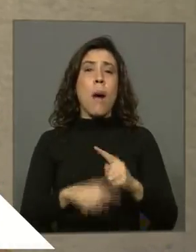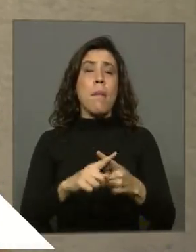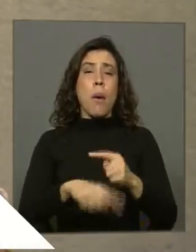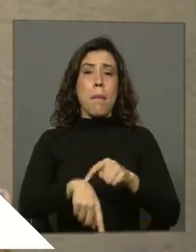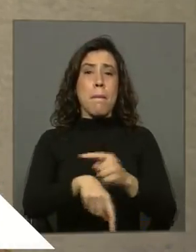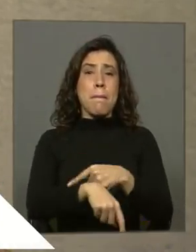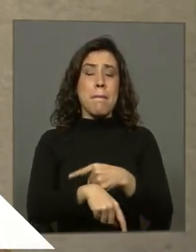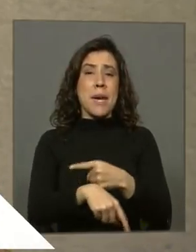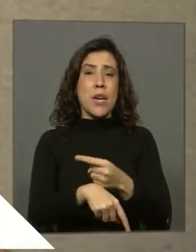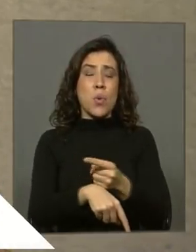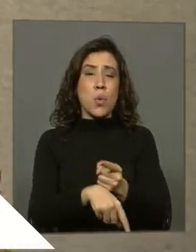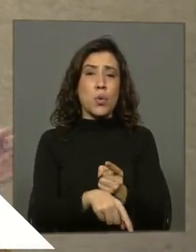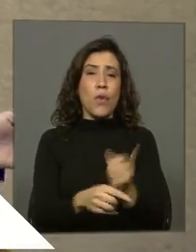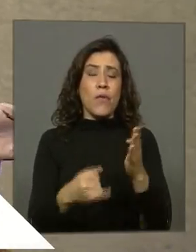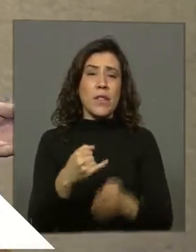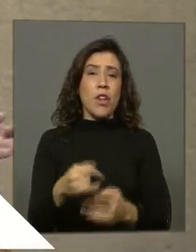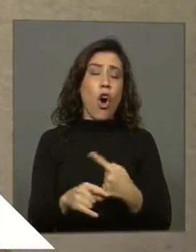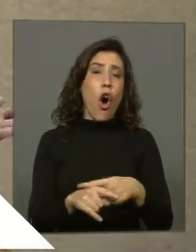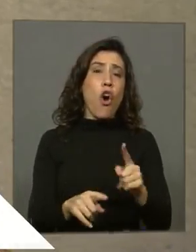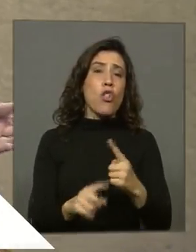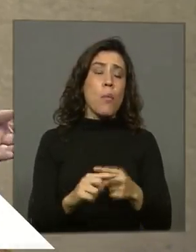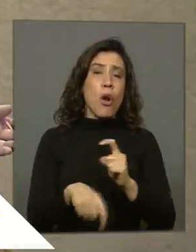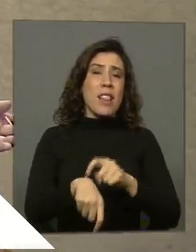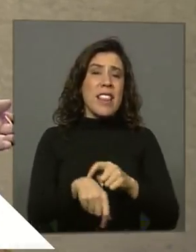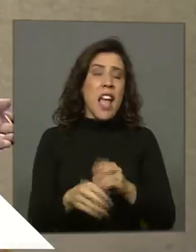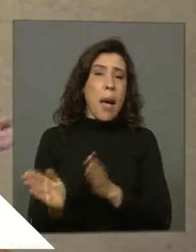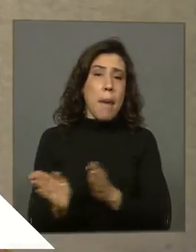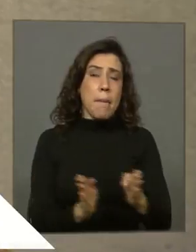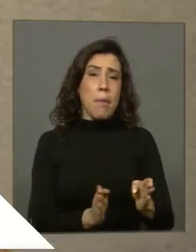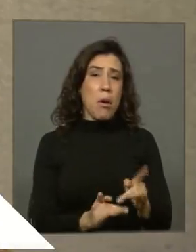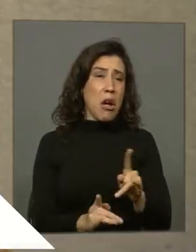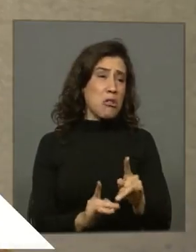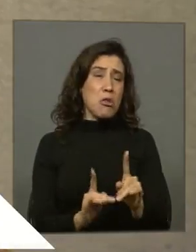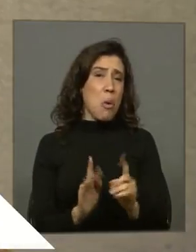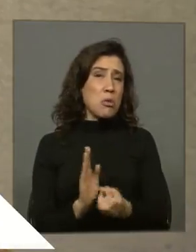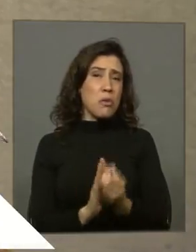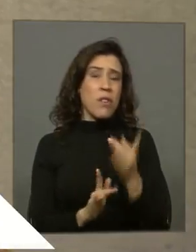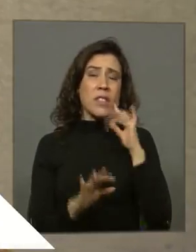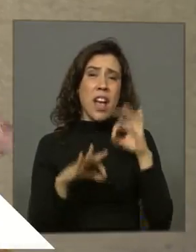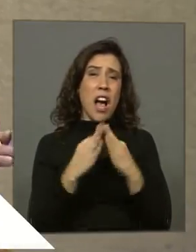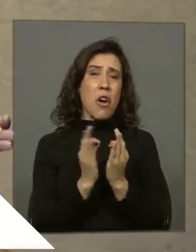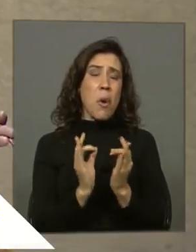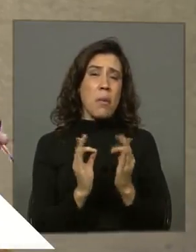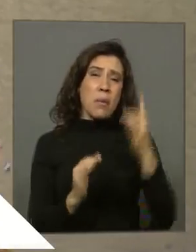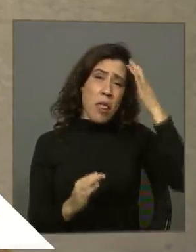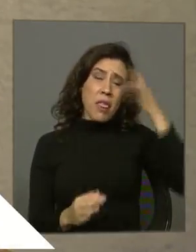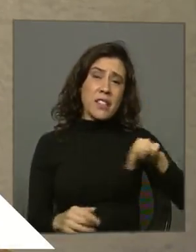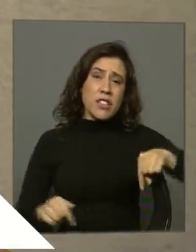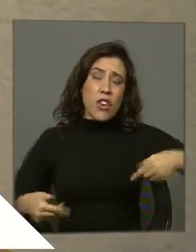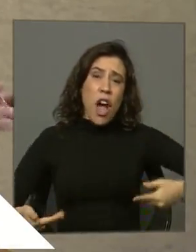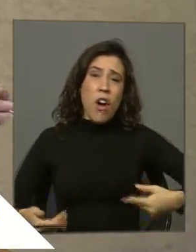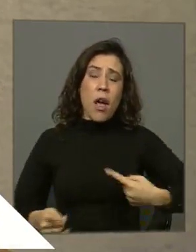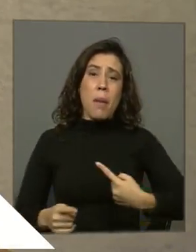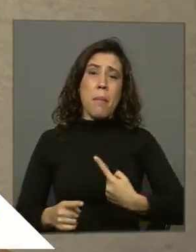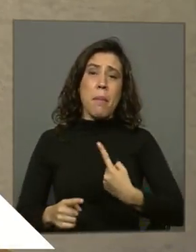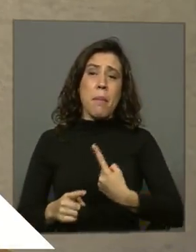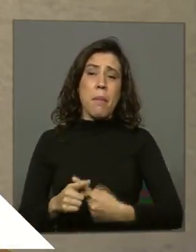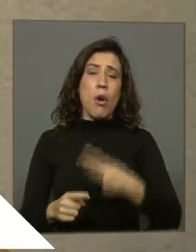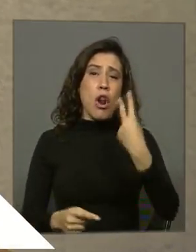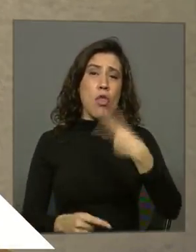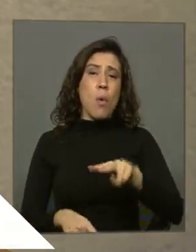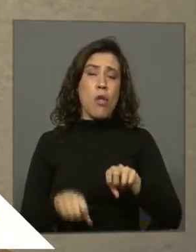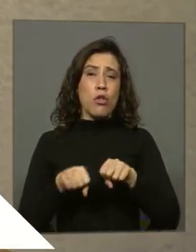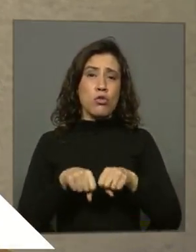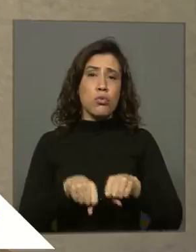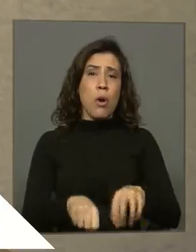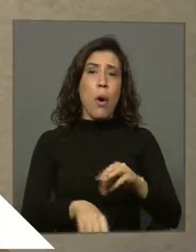y otros por tramo eso ya existe no es ninguna novedad eso está absolutamente discrecional hoy día a la decisión del dueño del